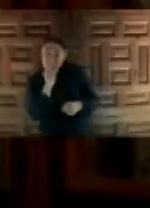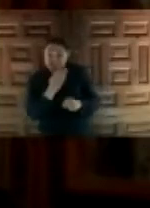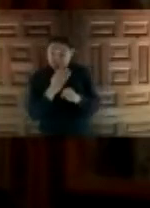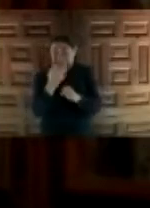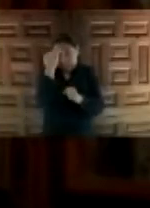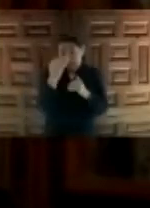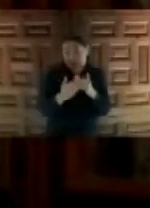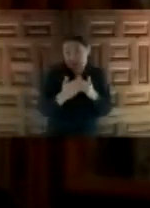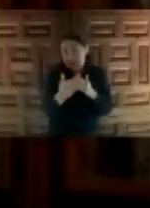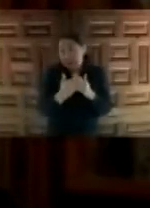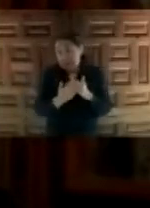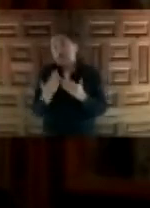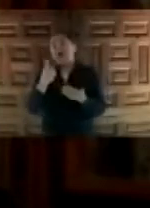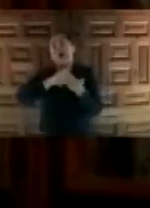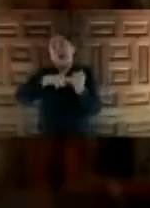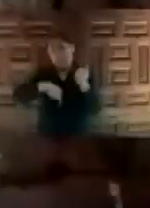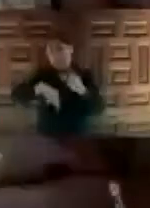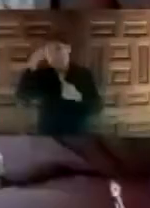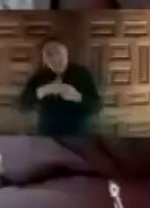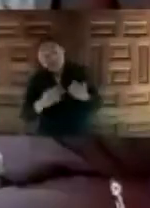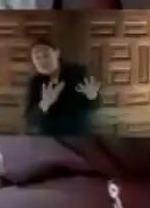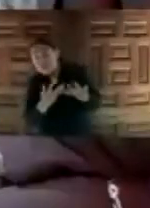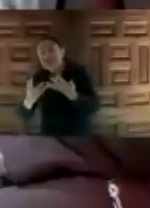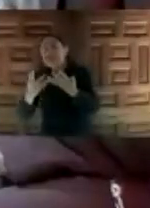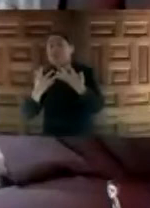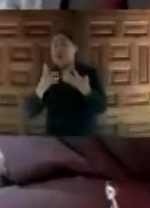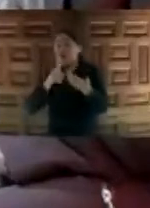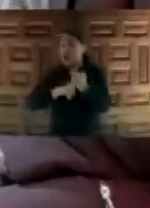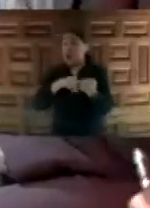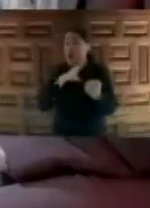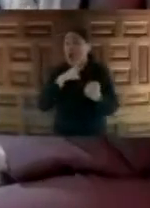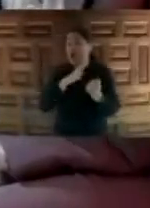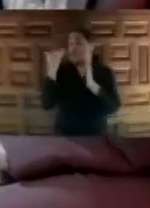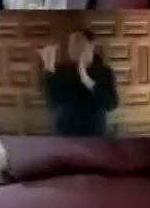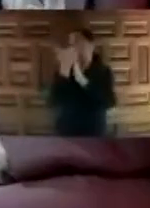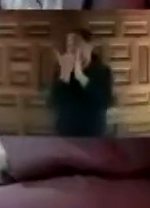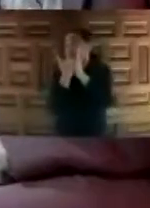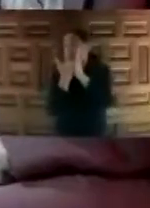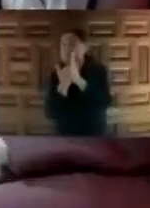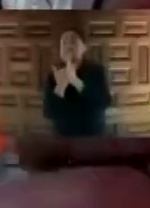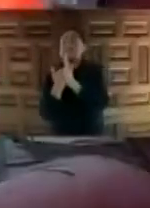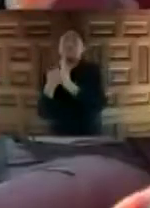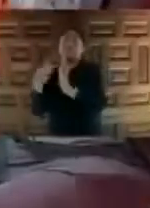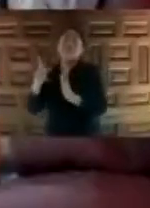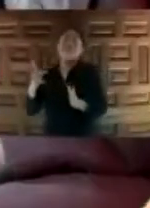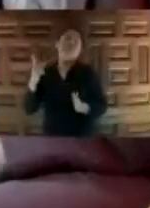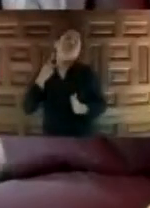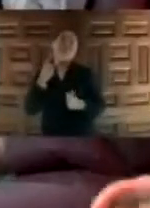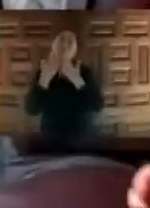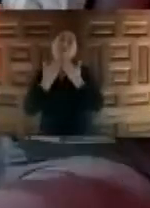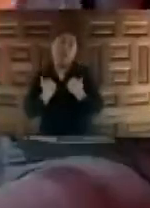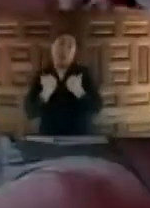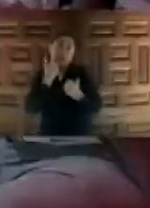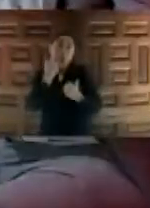un periodo en donde en México no hay política pública en educación superior. Hay políticas gubernamentales, ojo, no confundirlas